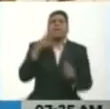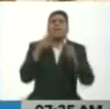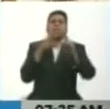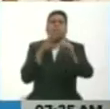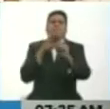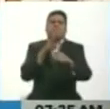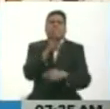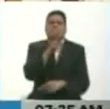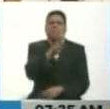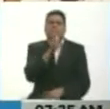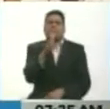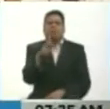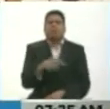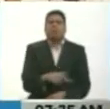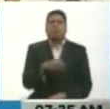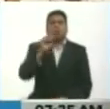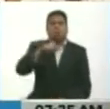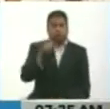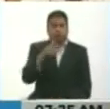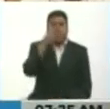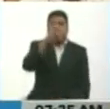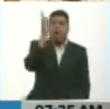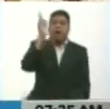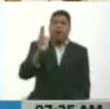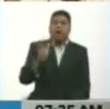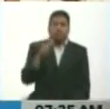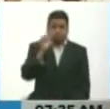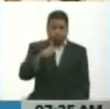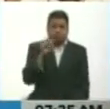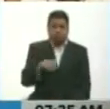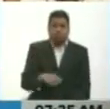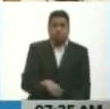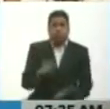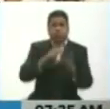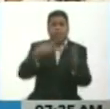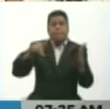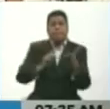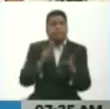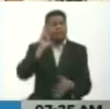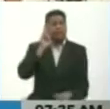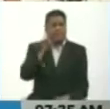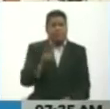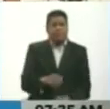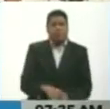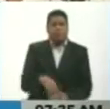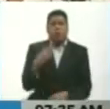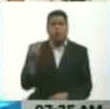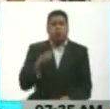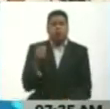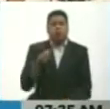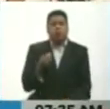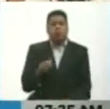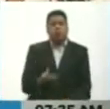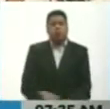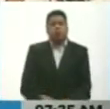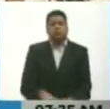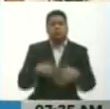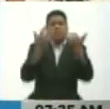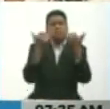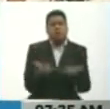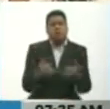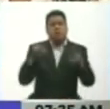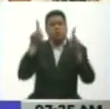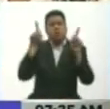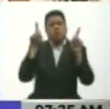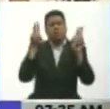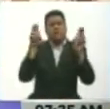sí dispararon una bala. Entonces, esa es una parte de lo que tenemos que ver, ¿no? Como, y ahora cuando hablemos del tema